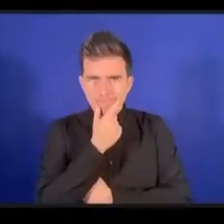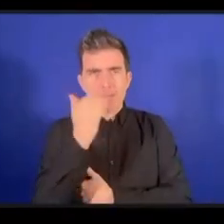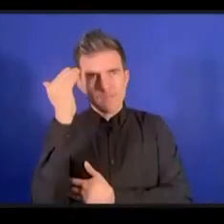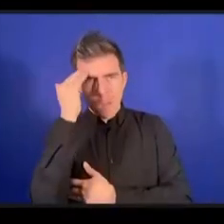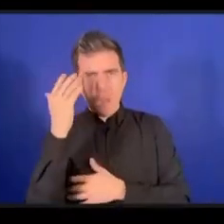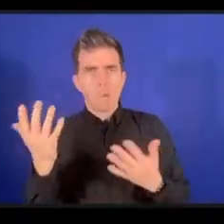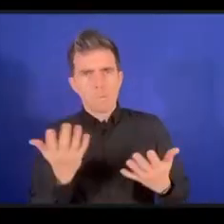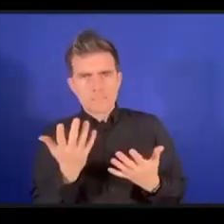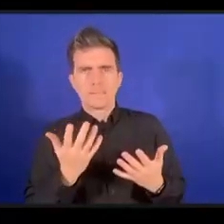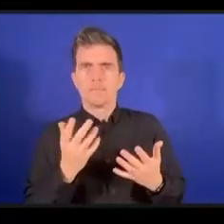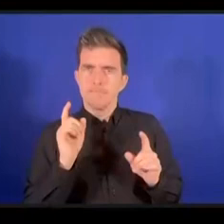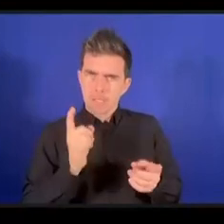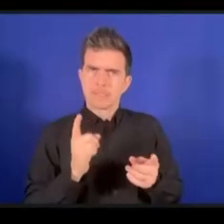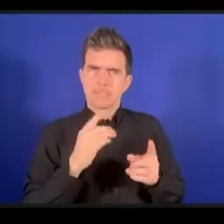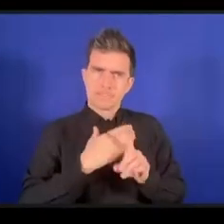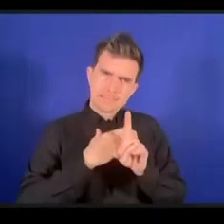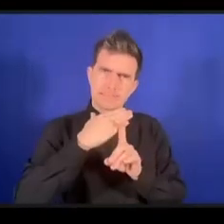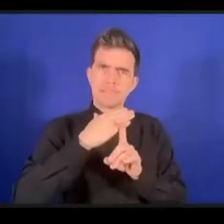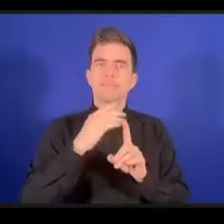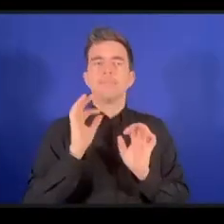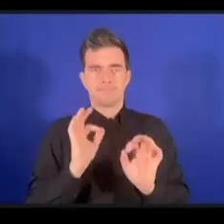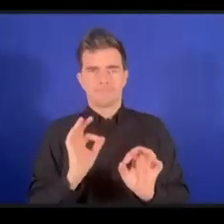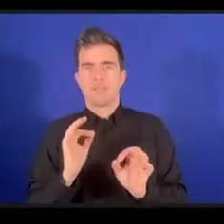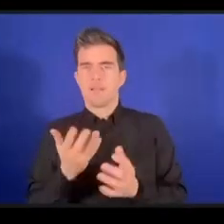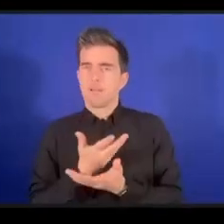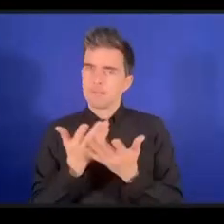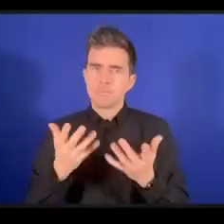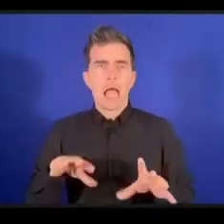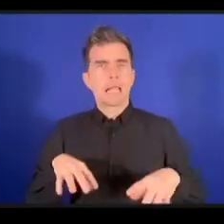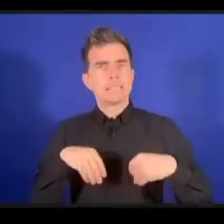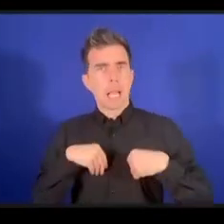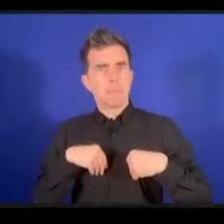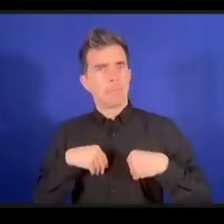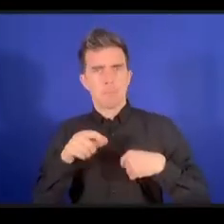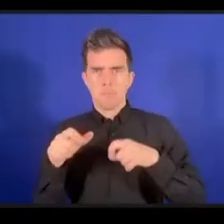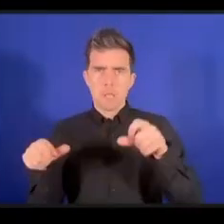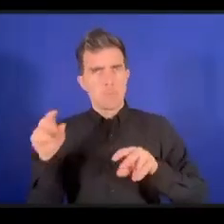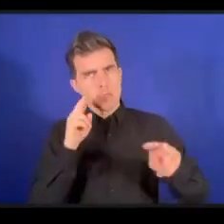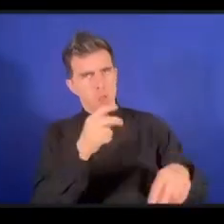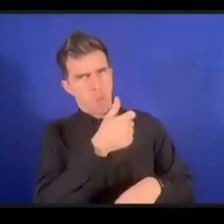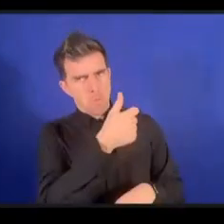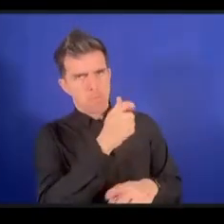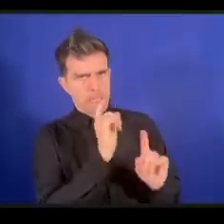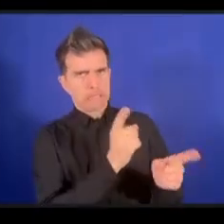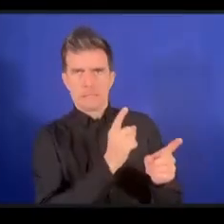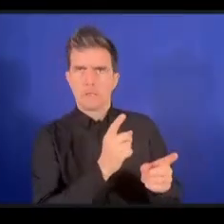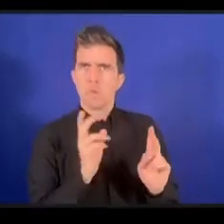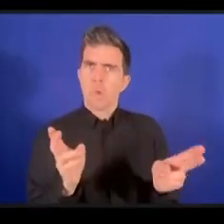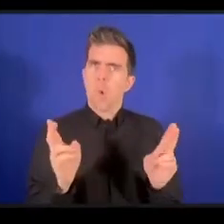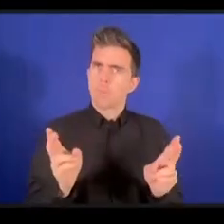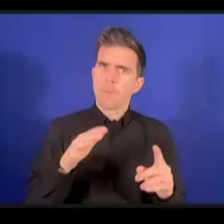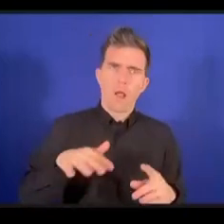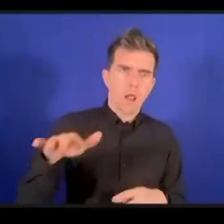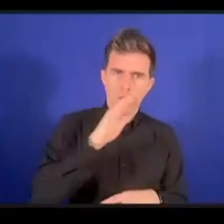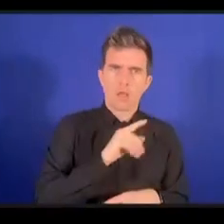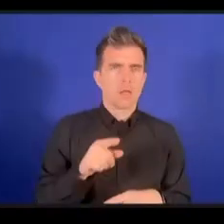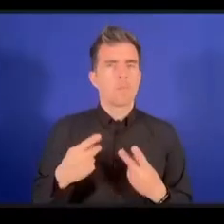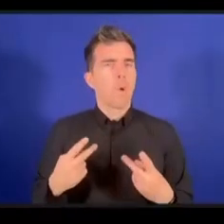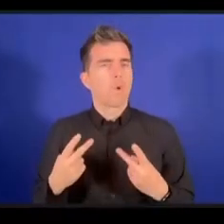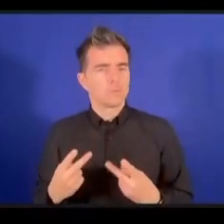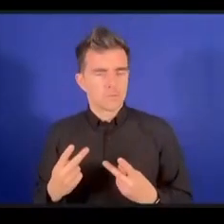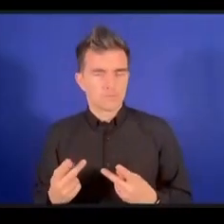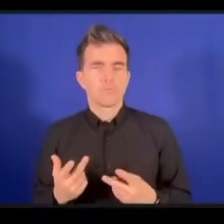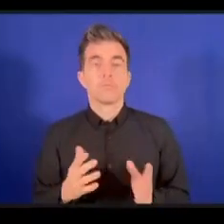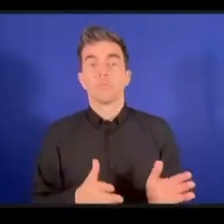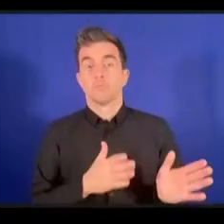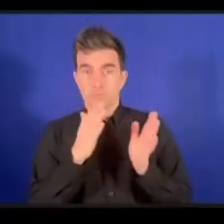consumidores y todo esto es crítico dentro de los valores que fomentamos